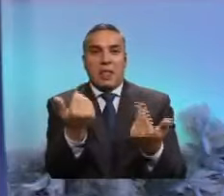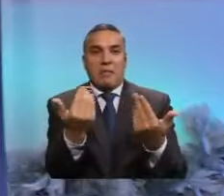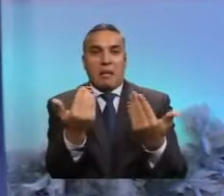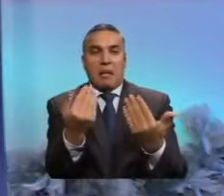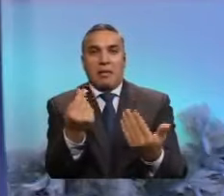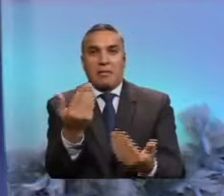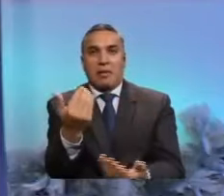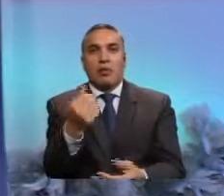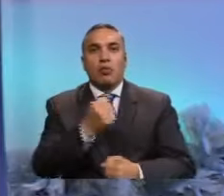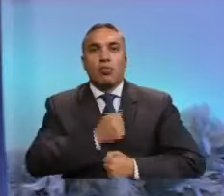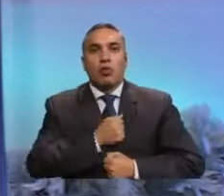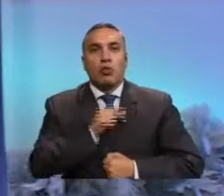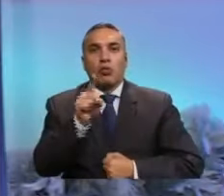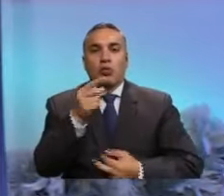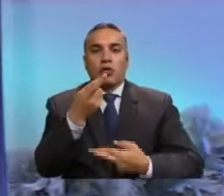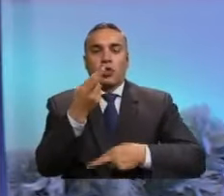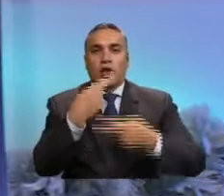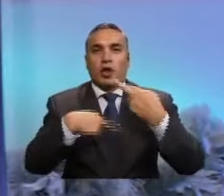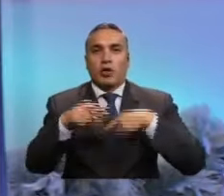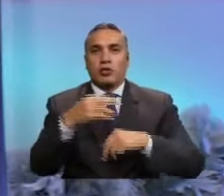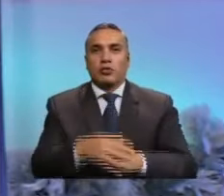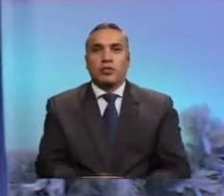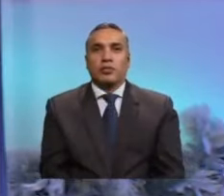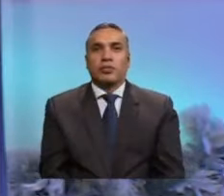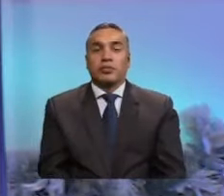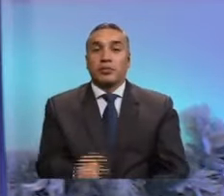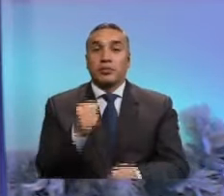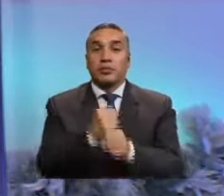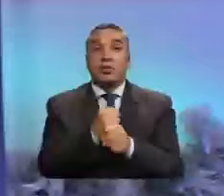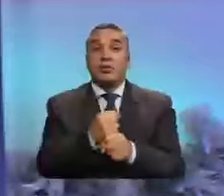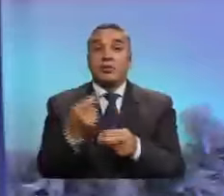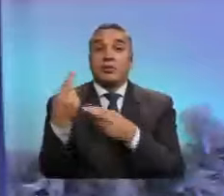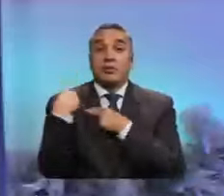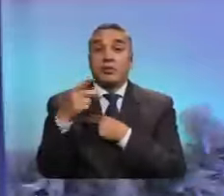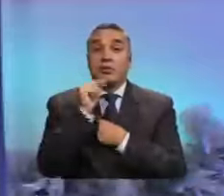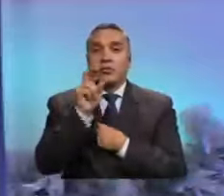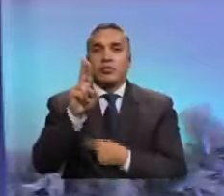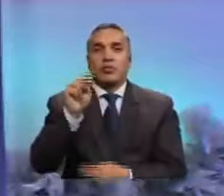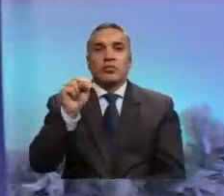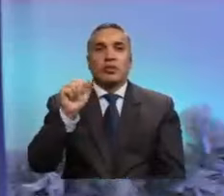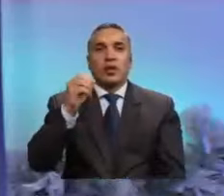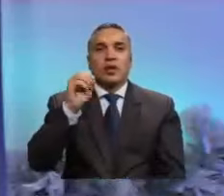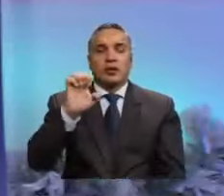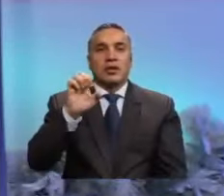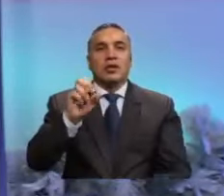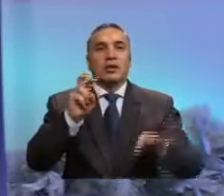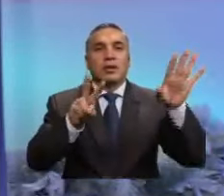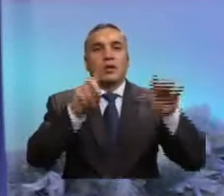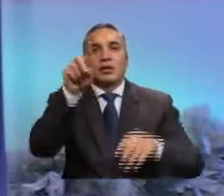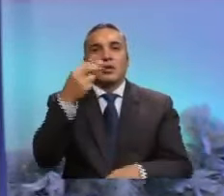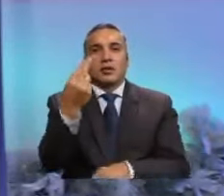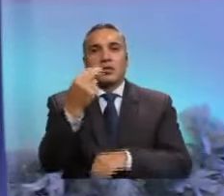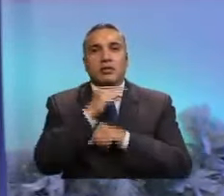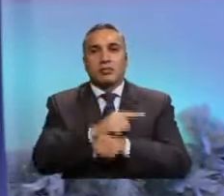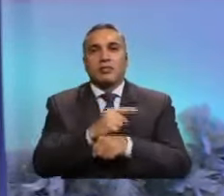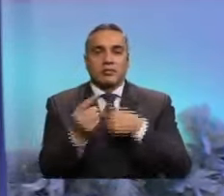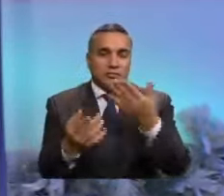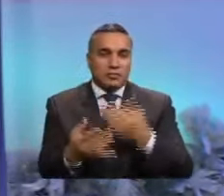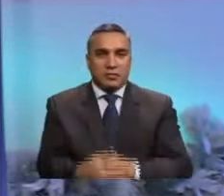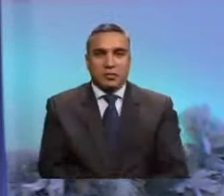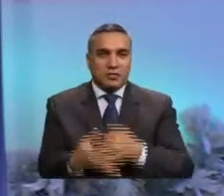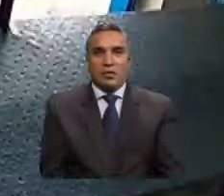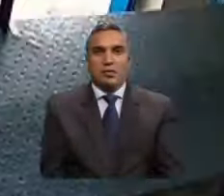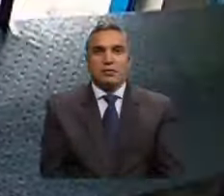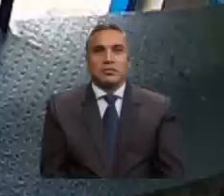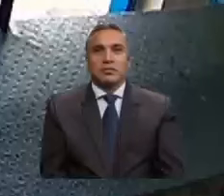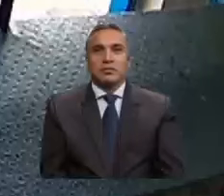al dueño de un negocio. El operativo estuvo a cargo de la UNACE. 7:12.